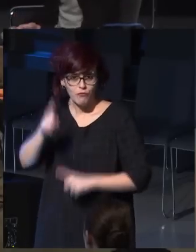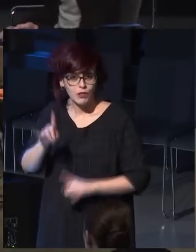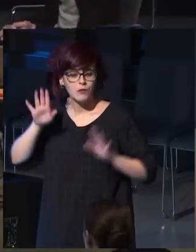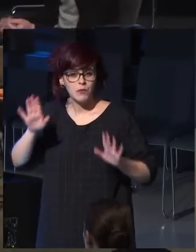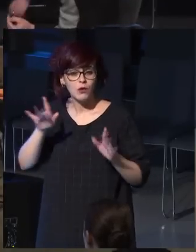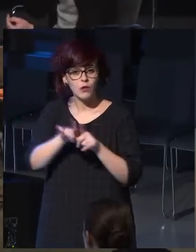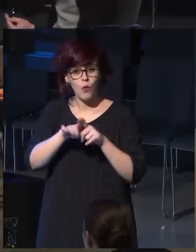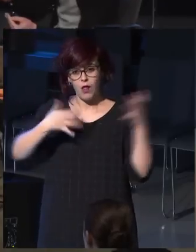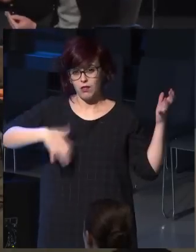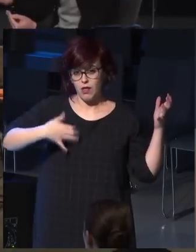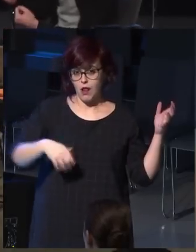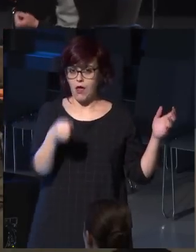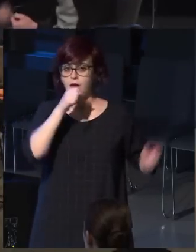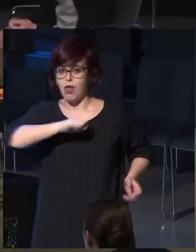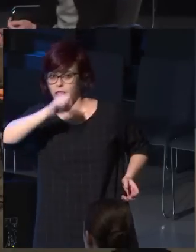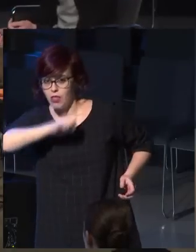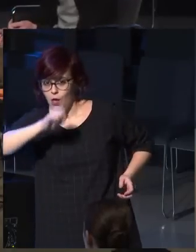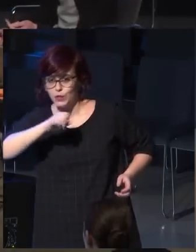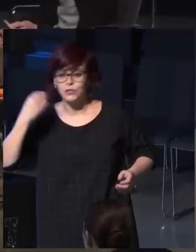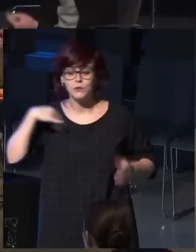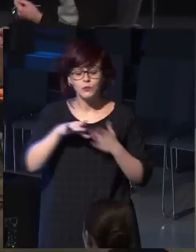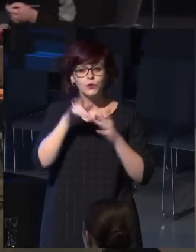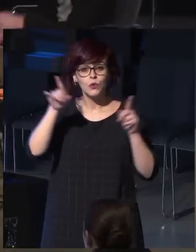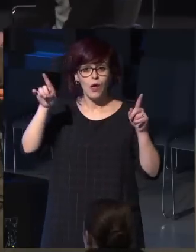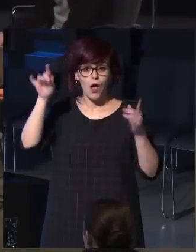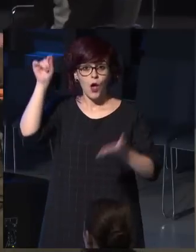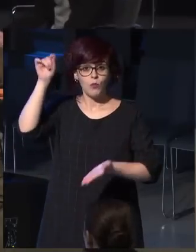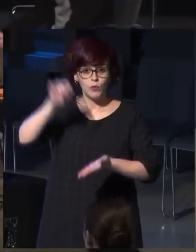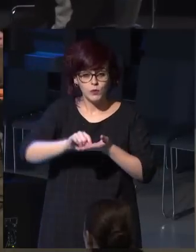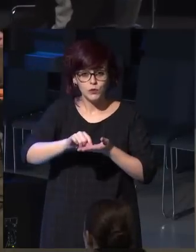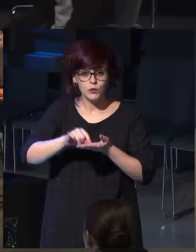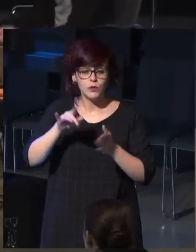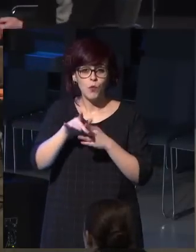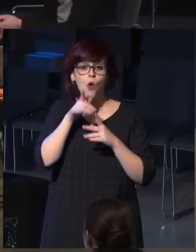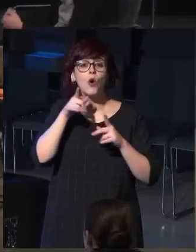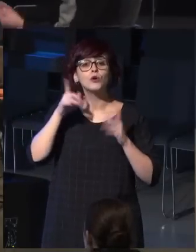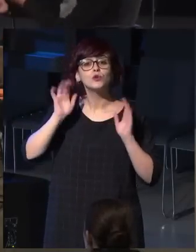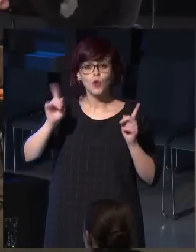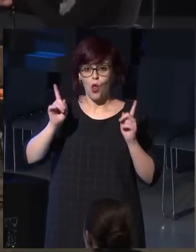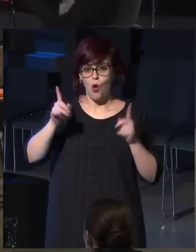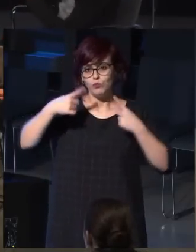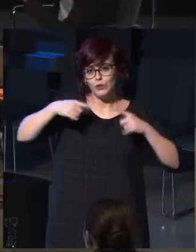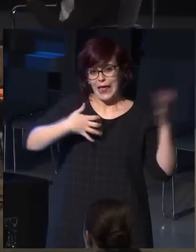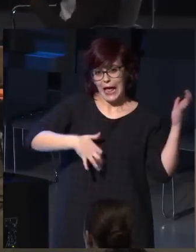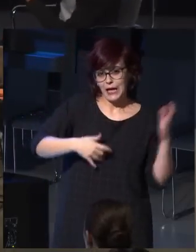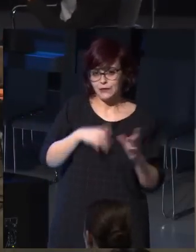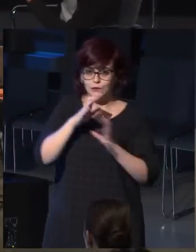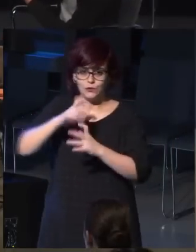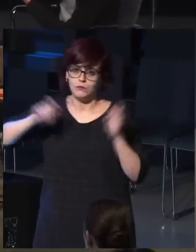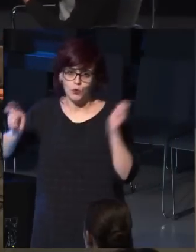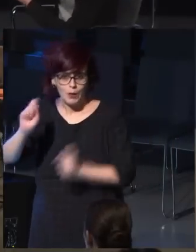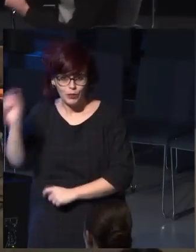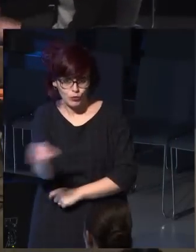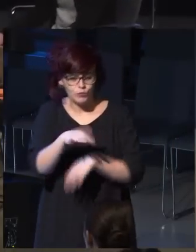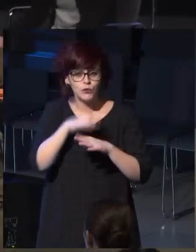él tocaba la guitarra a la vez cantaba, cada vez cuando llegaban las partes instrumentales se tenía que mover para no tapar al resto de